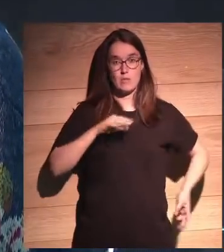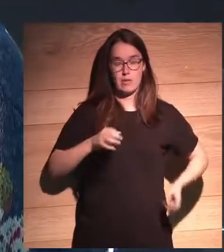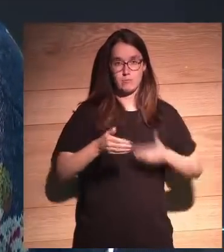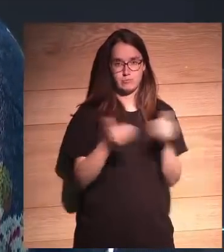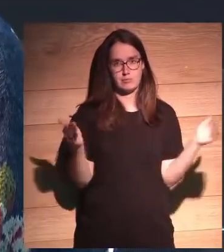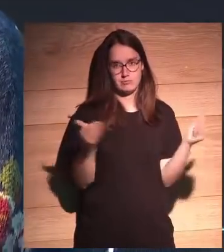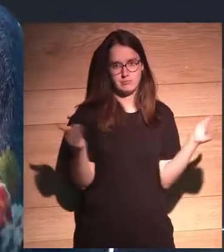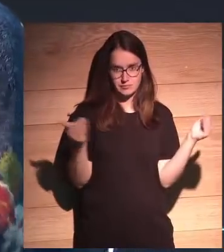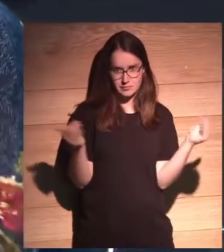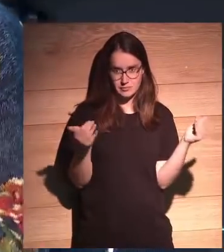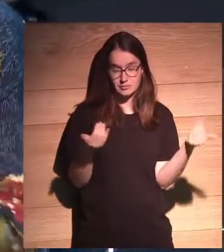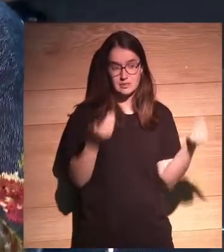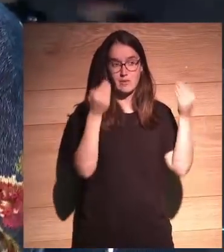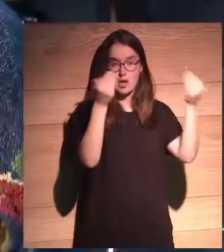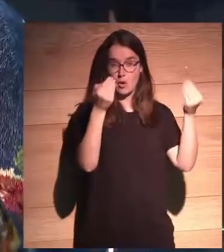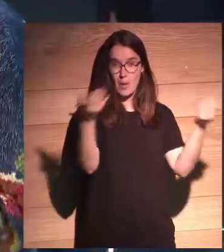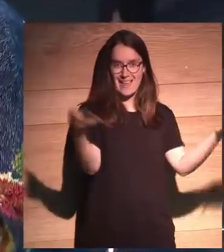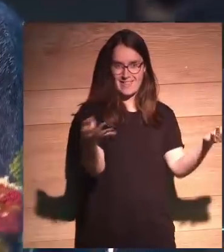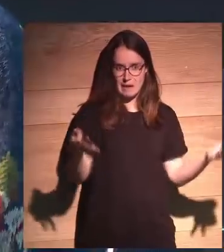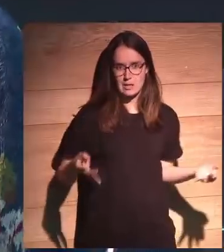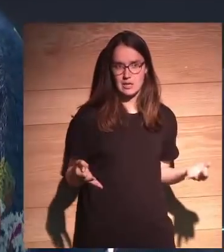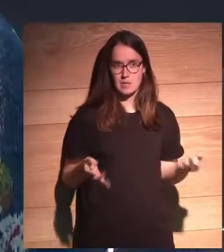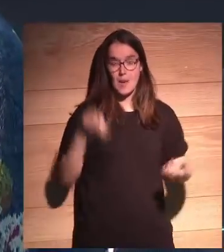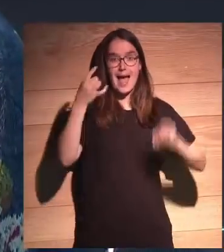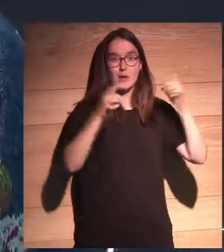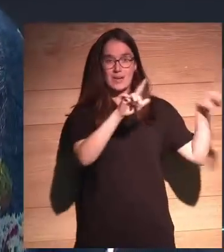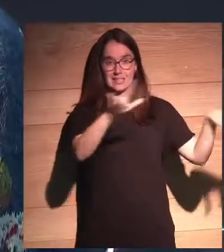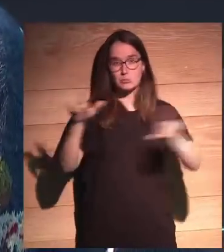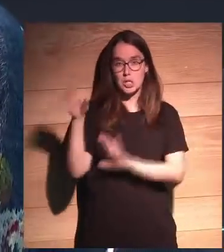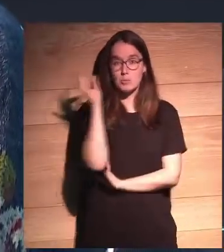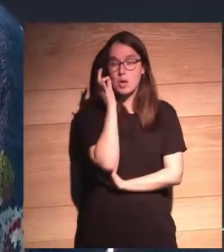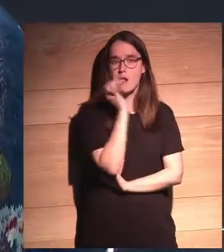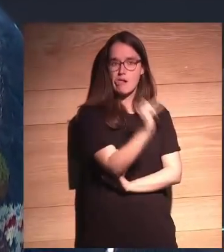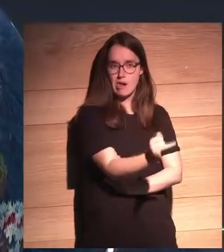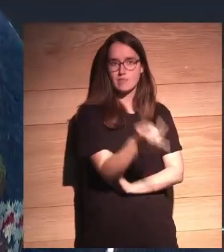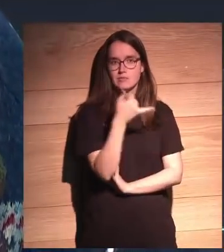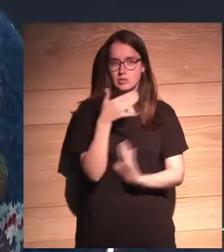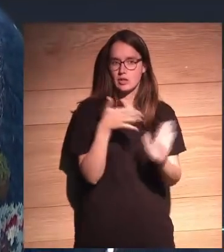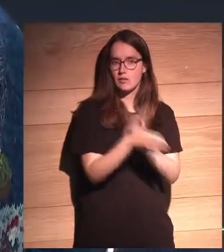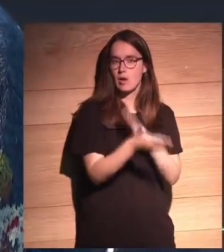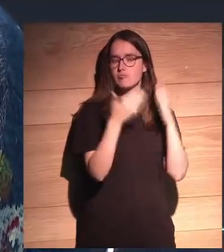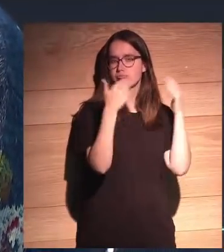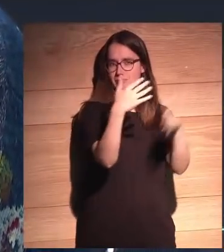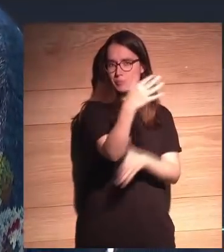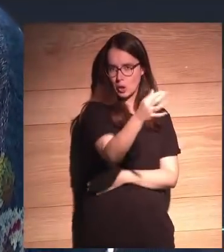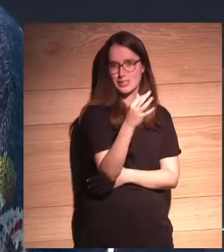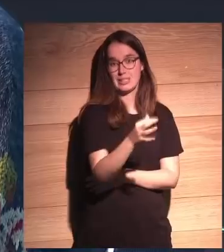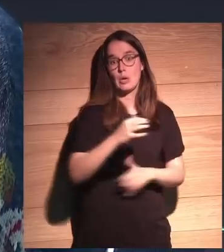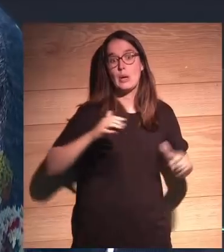luz. Hay que felicitarse porque haya algunas exposiciones de mujeres,